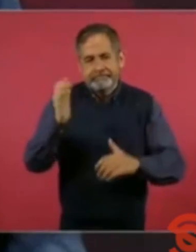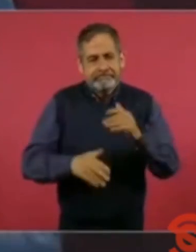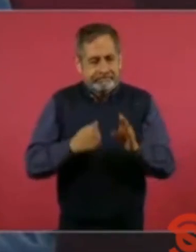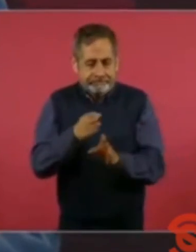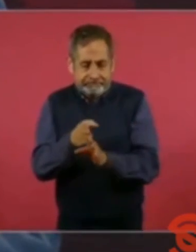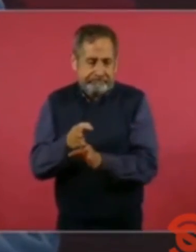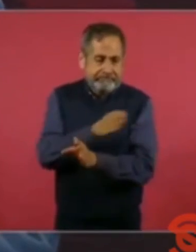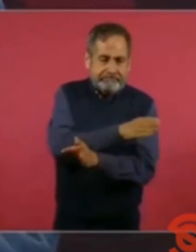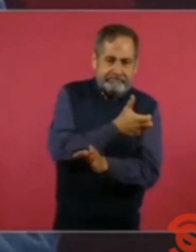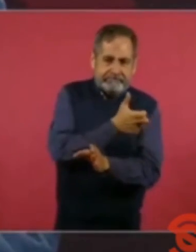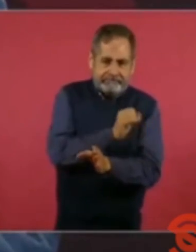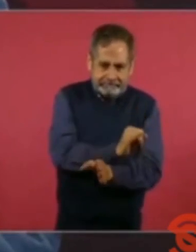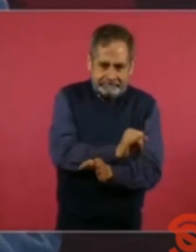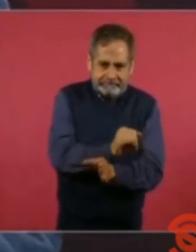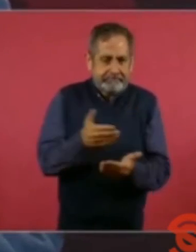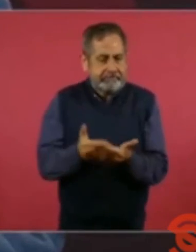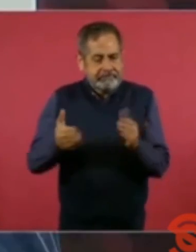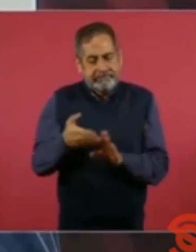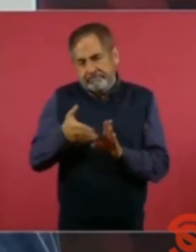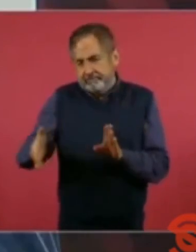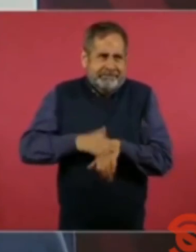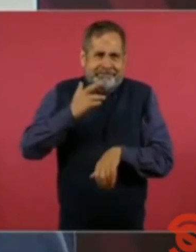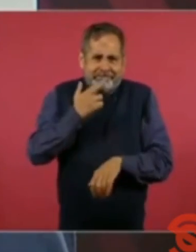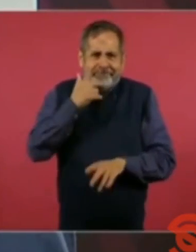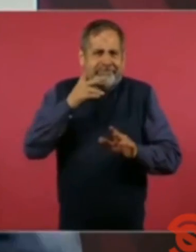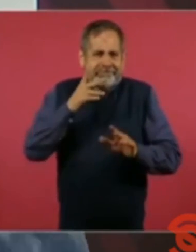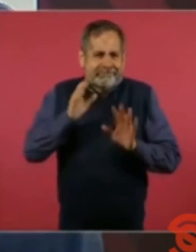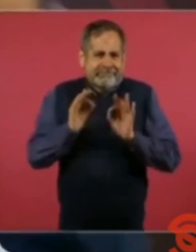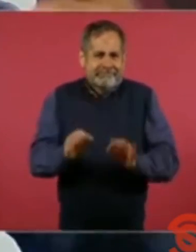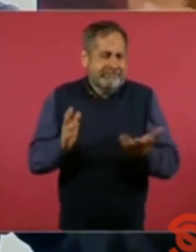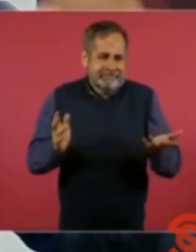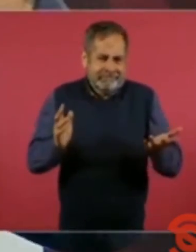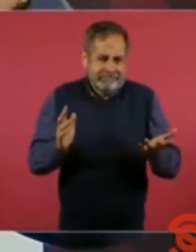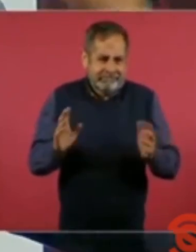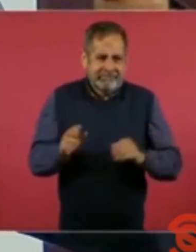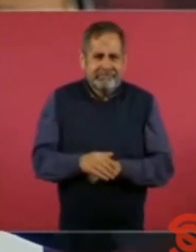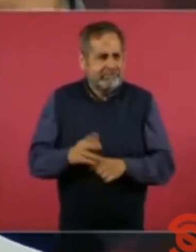como antes, ahora como ahora.